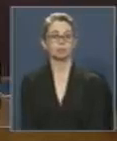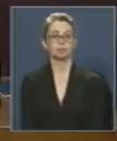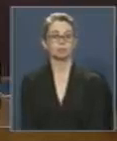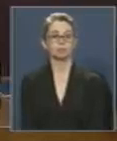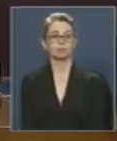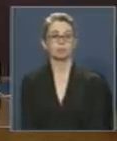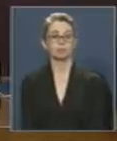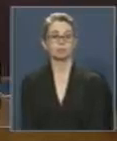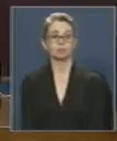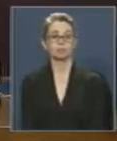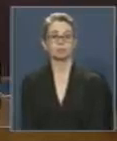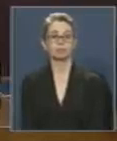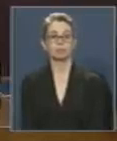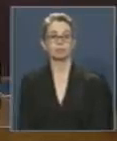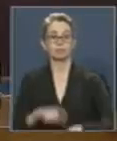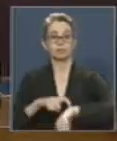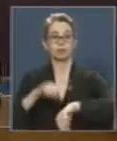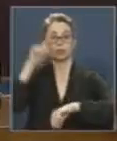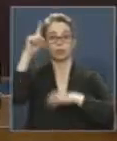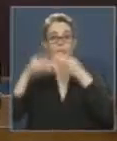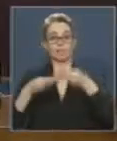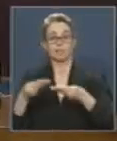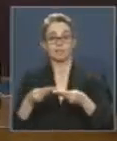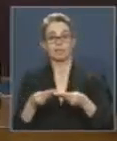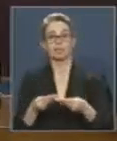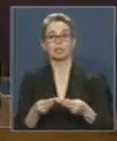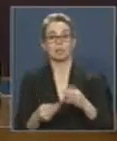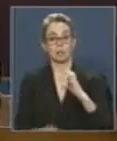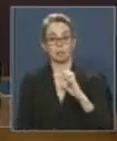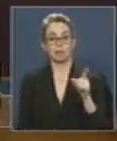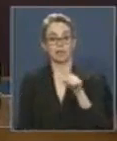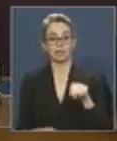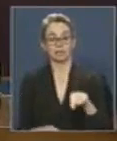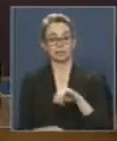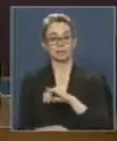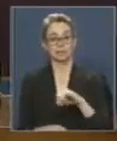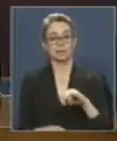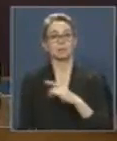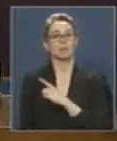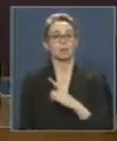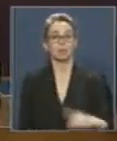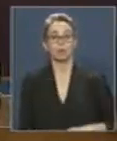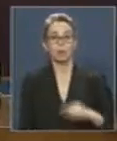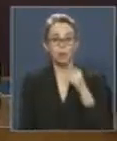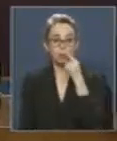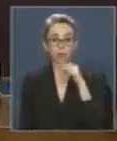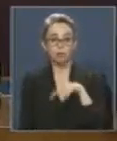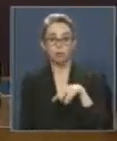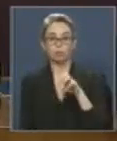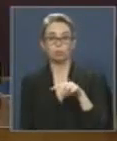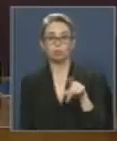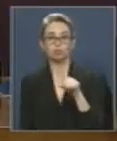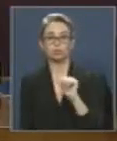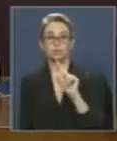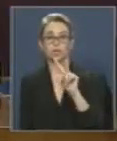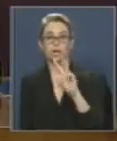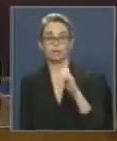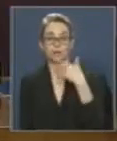A continuación, en la hora de incidente del Partido Socialista, siguiendo con ella, tiene la palabra el diputado don Manuel Monsalve.